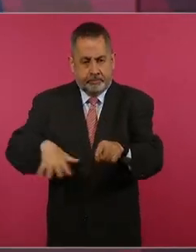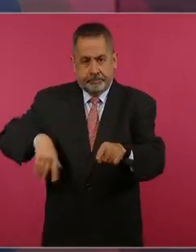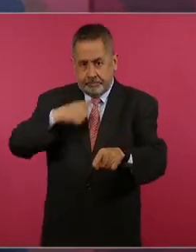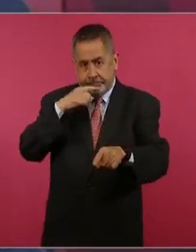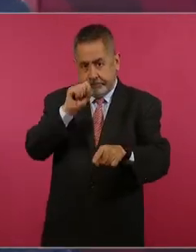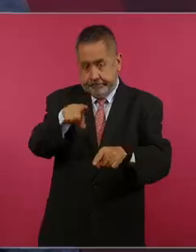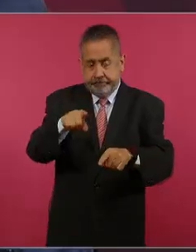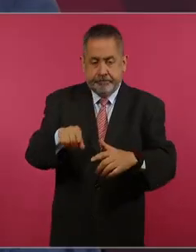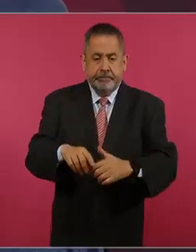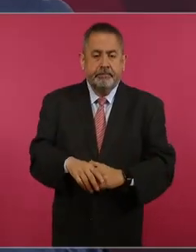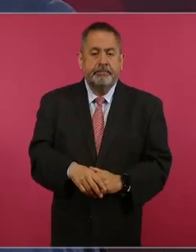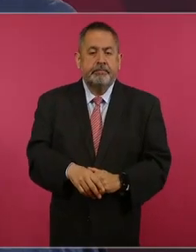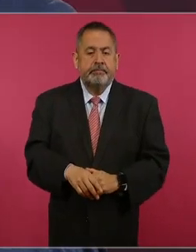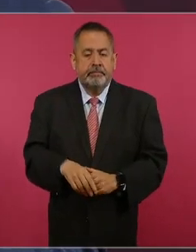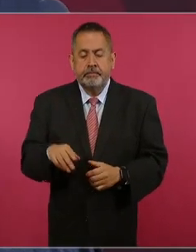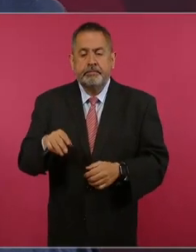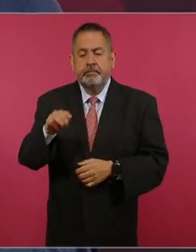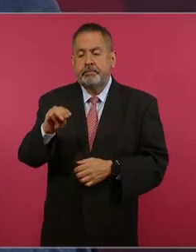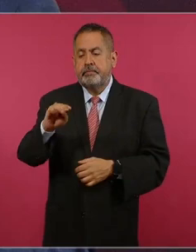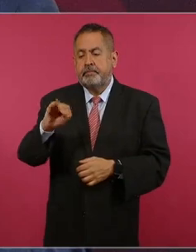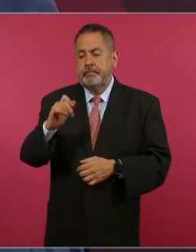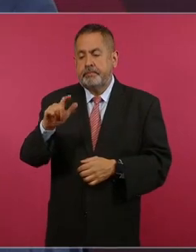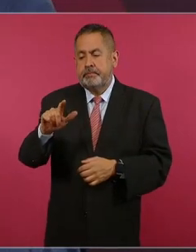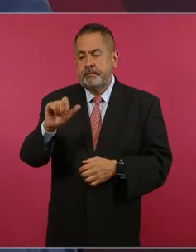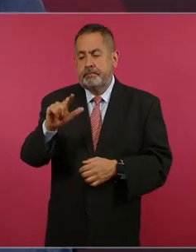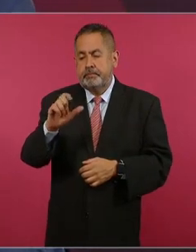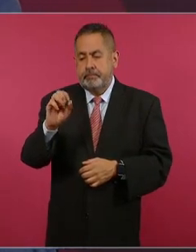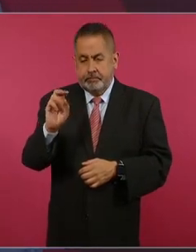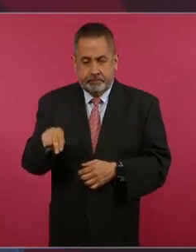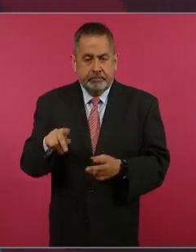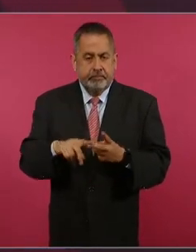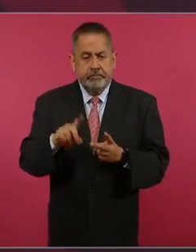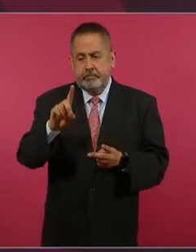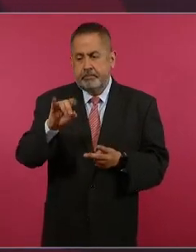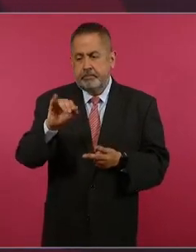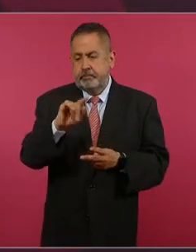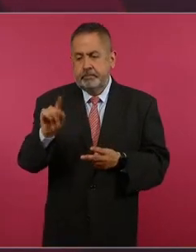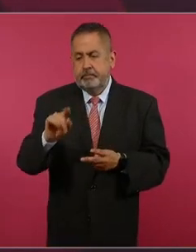mencionas, en Miguel Alemán, de Azordaz.